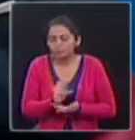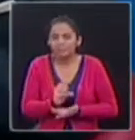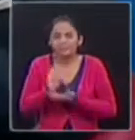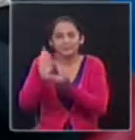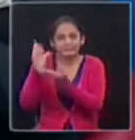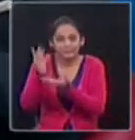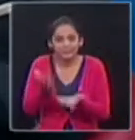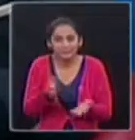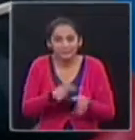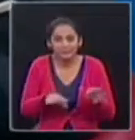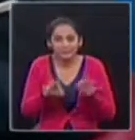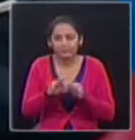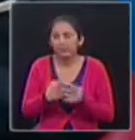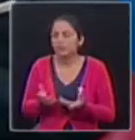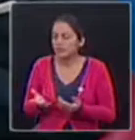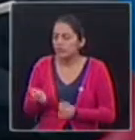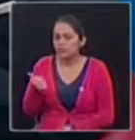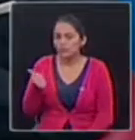es que